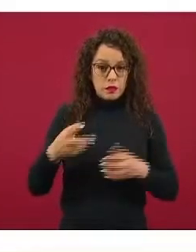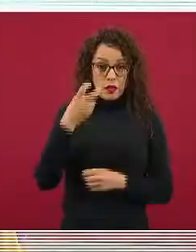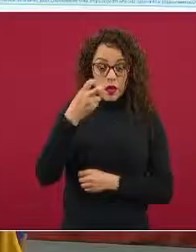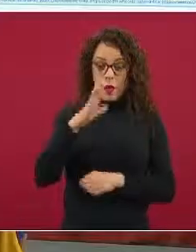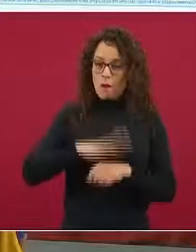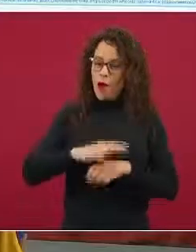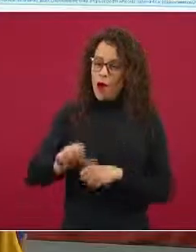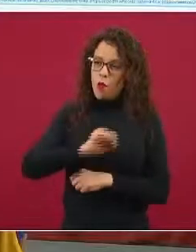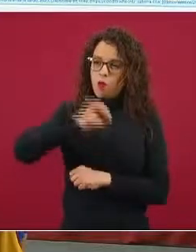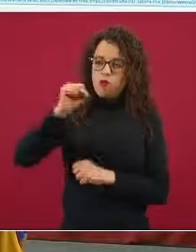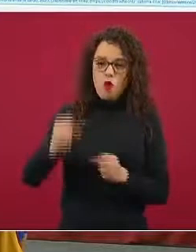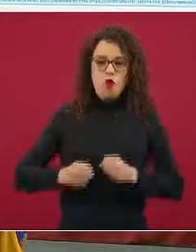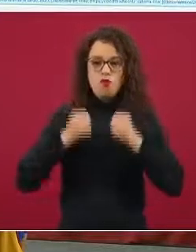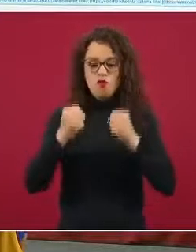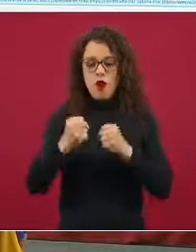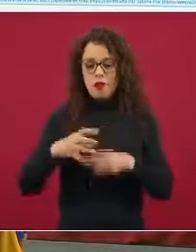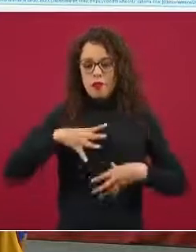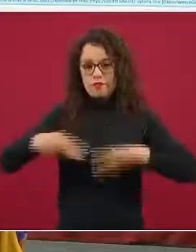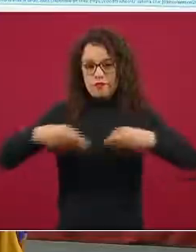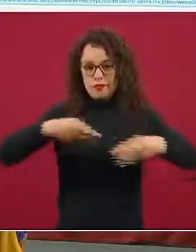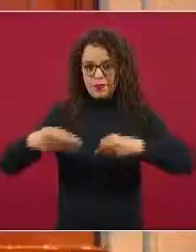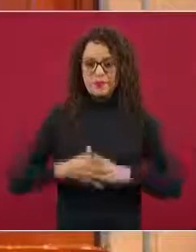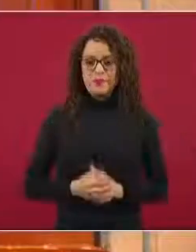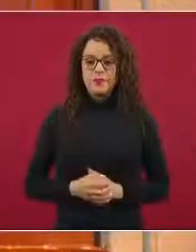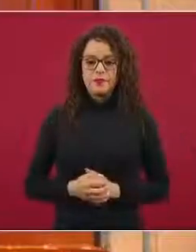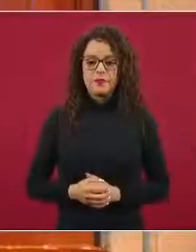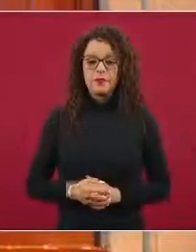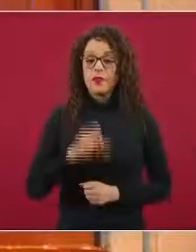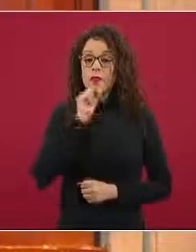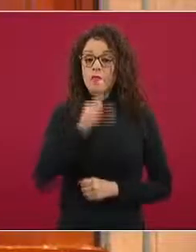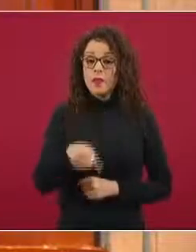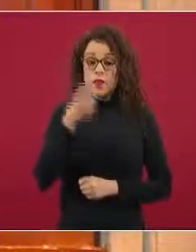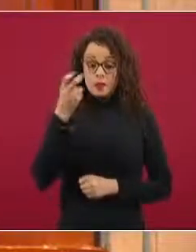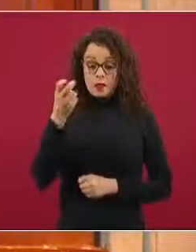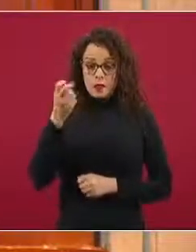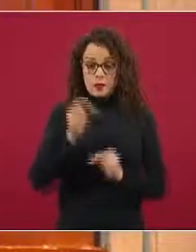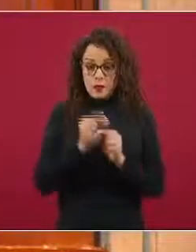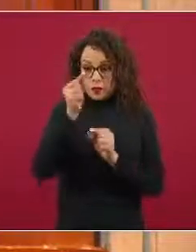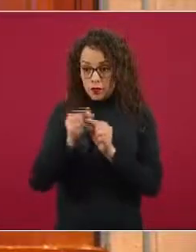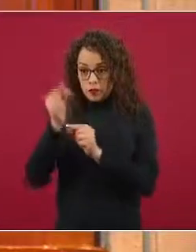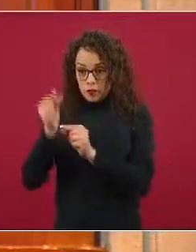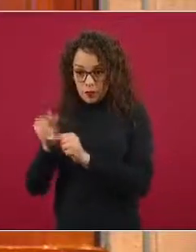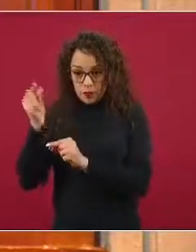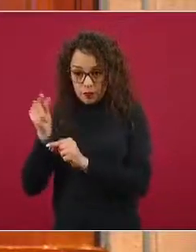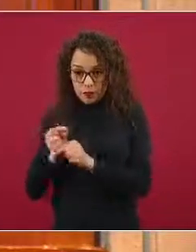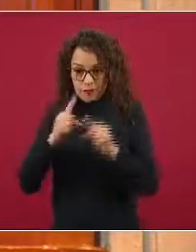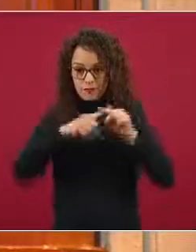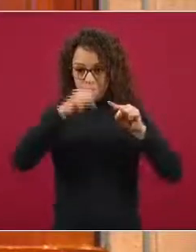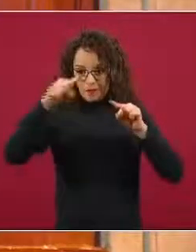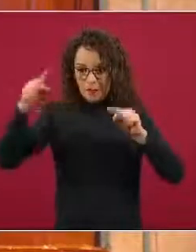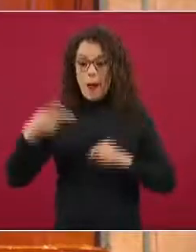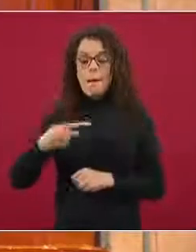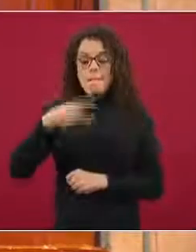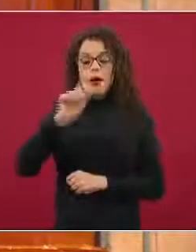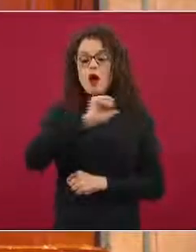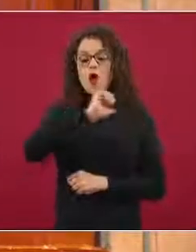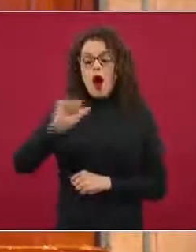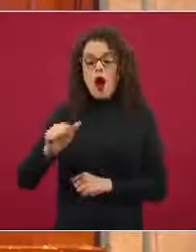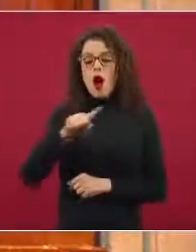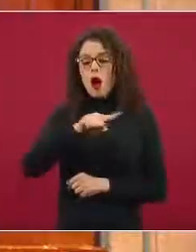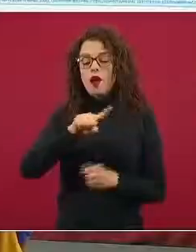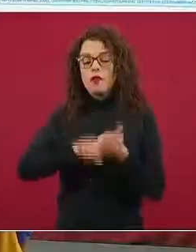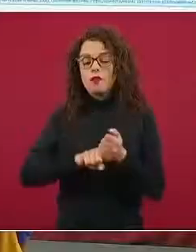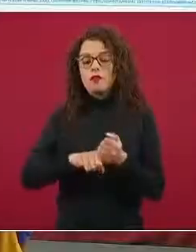ACME. Veamos ahora esta misma gráfica, pero con las defunciones, que es la siguiente diapositiva, son también las